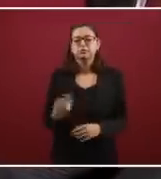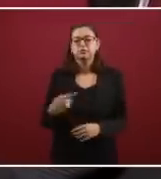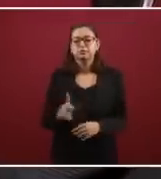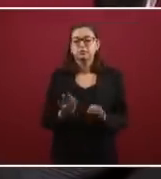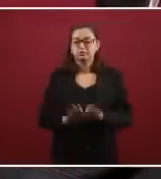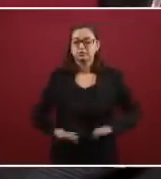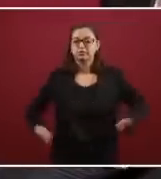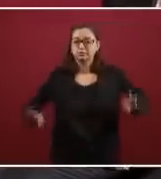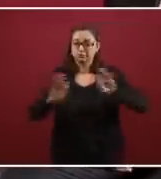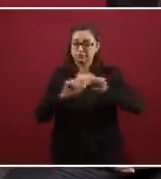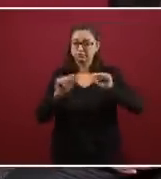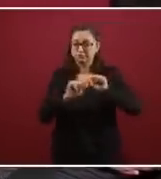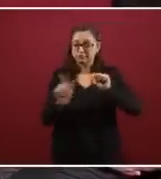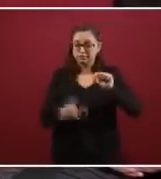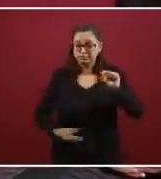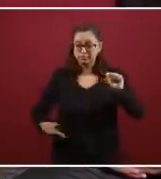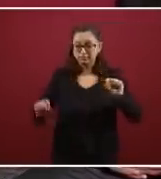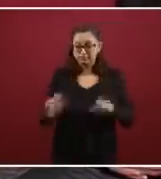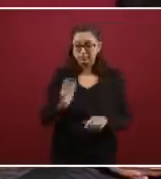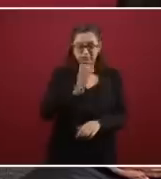conocer México,